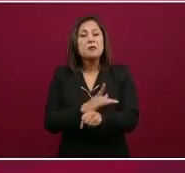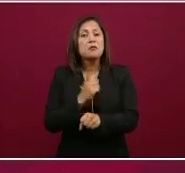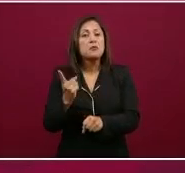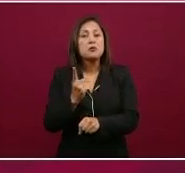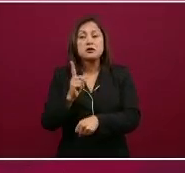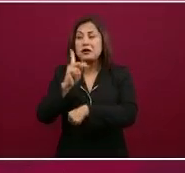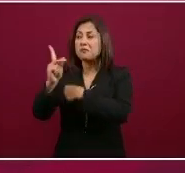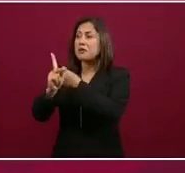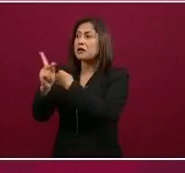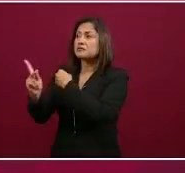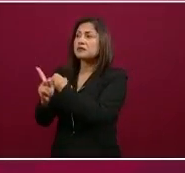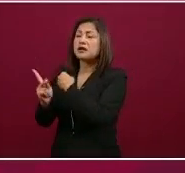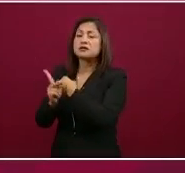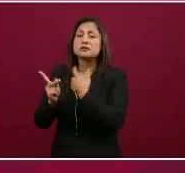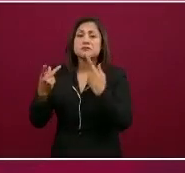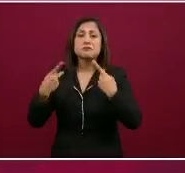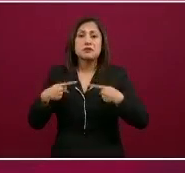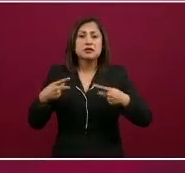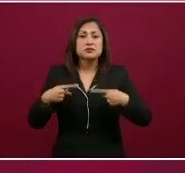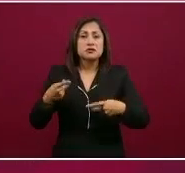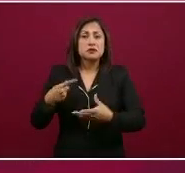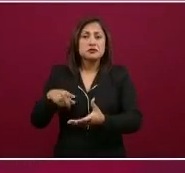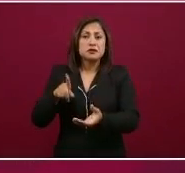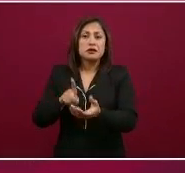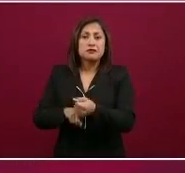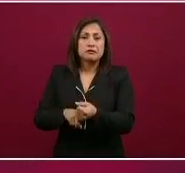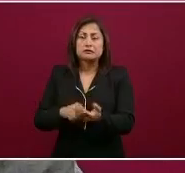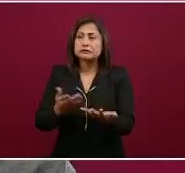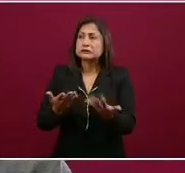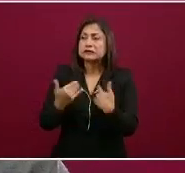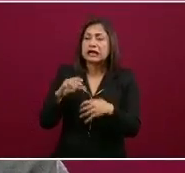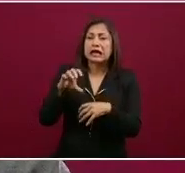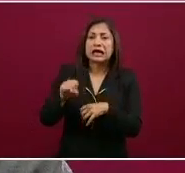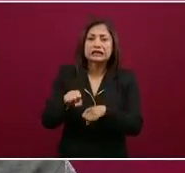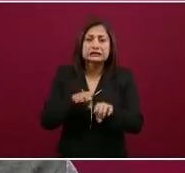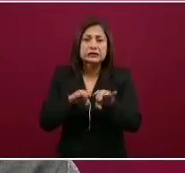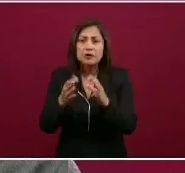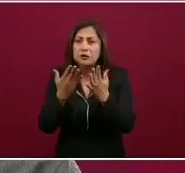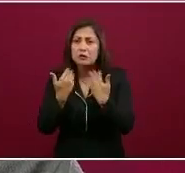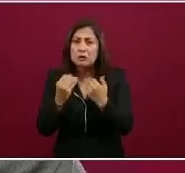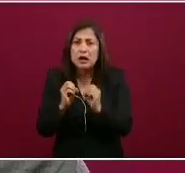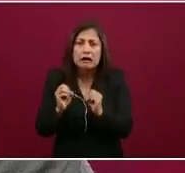sus pueblos por falta de oportunidades de trabajo y por la violencia.